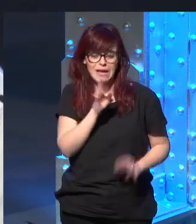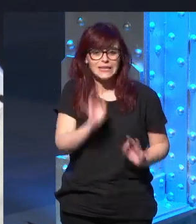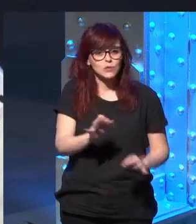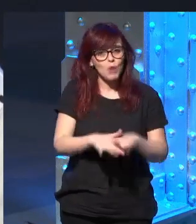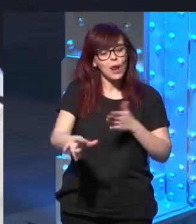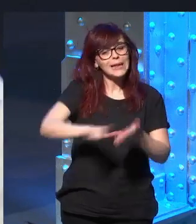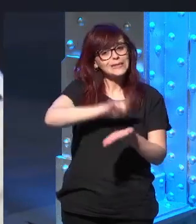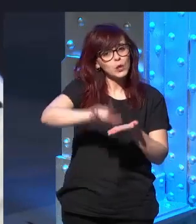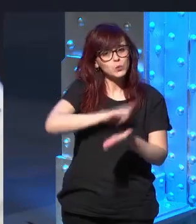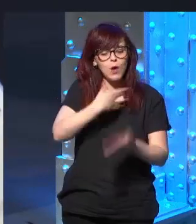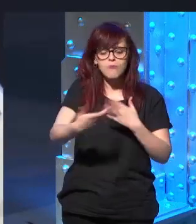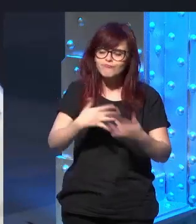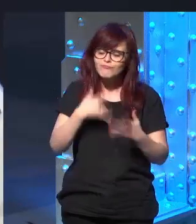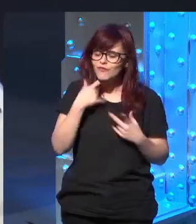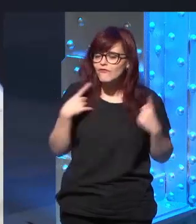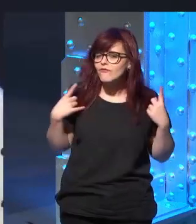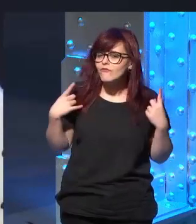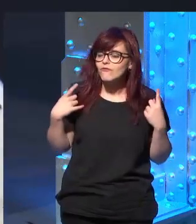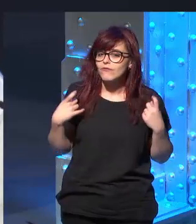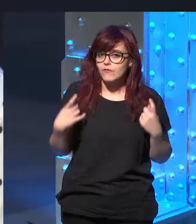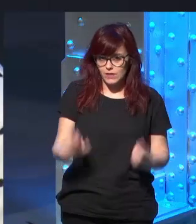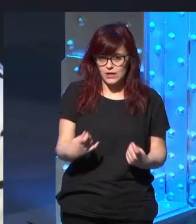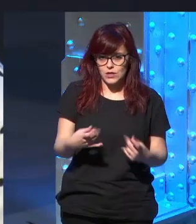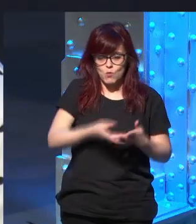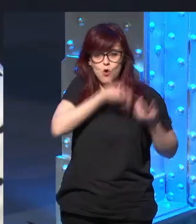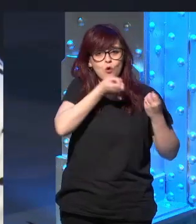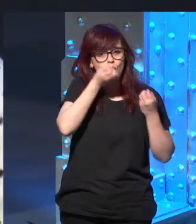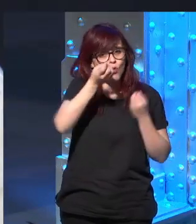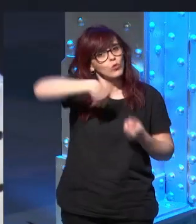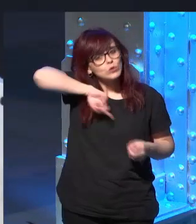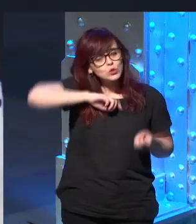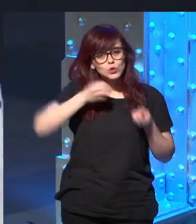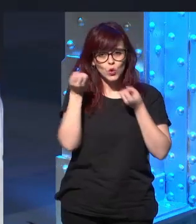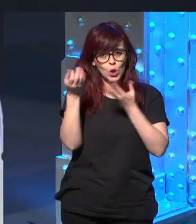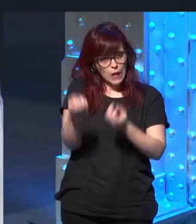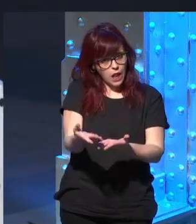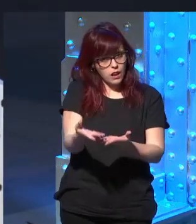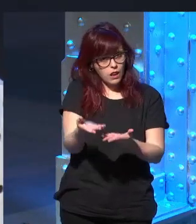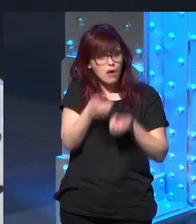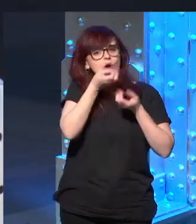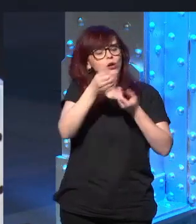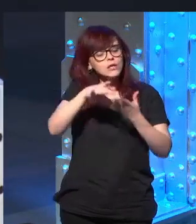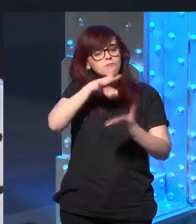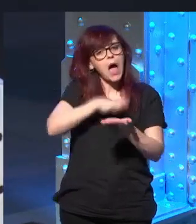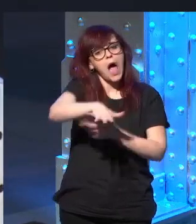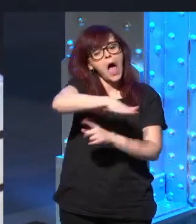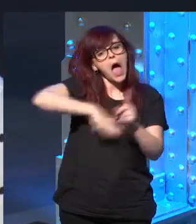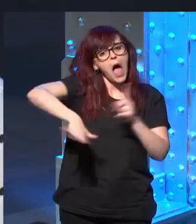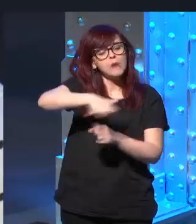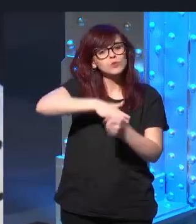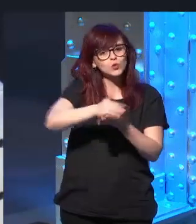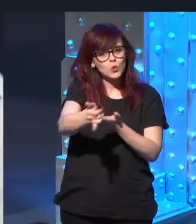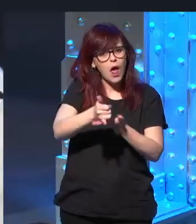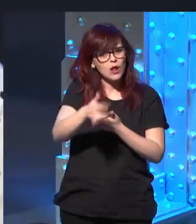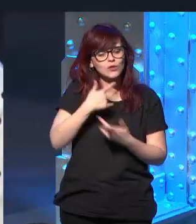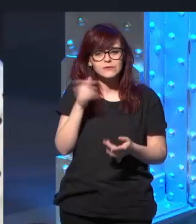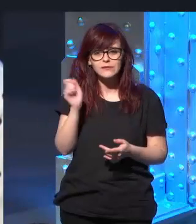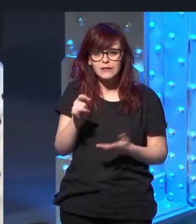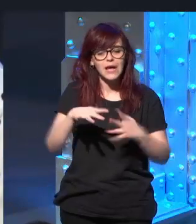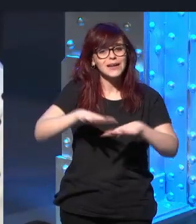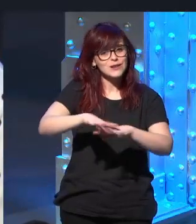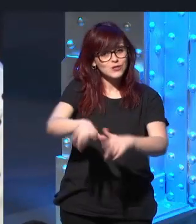literatura, creo que tenemos mucho nosotras que contar en el medio rural, no desde fuera, ¿no? Uso muchísimo las